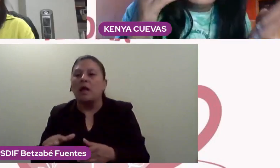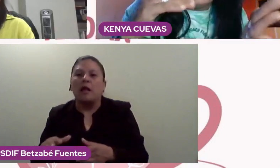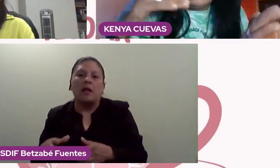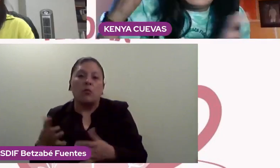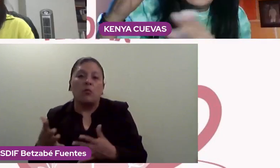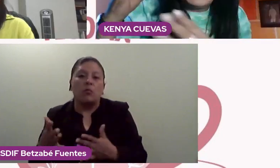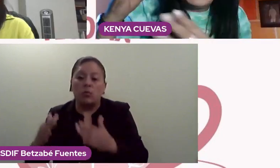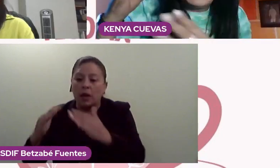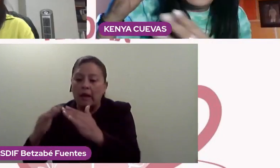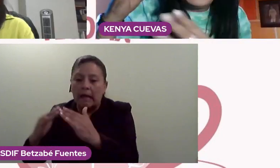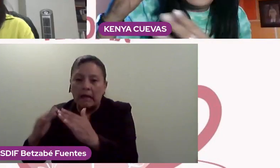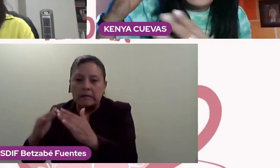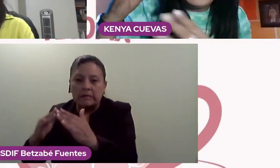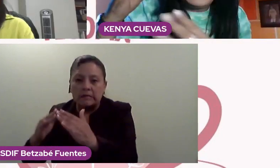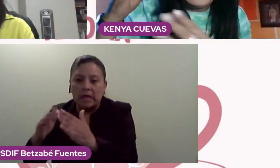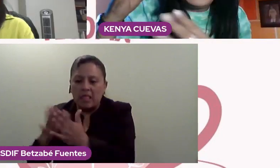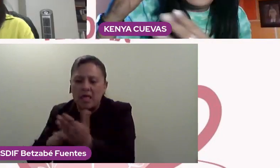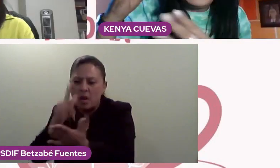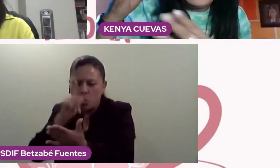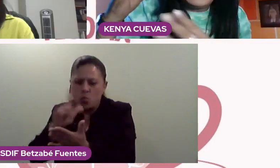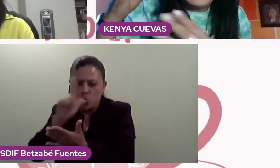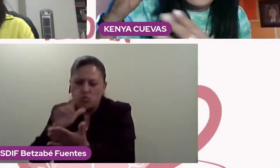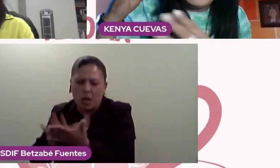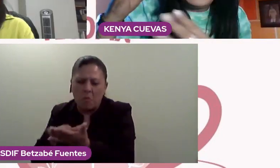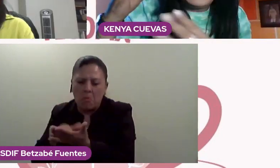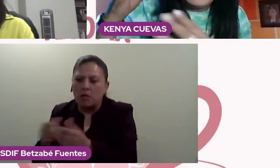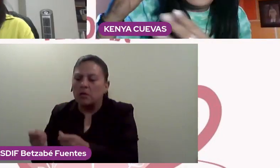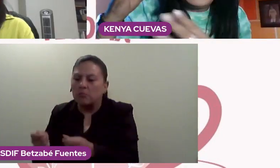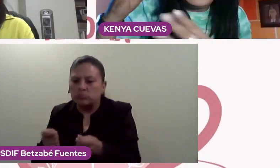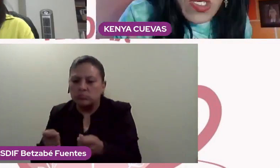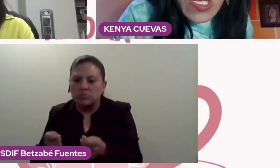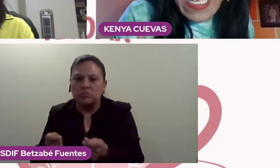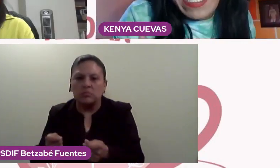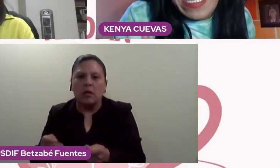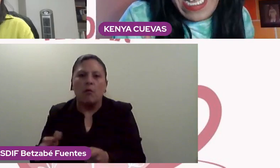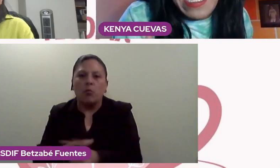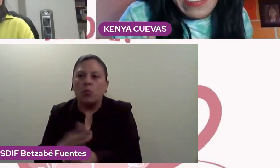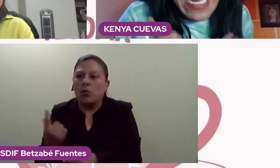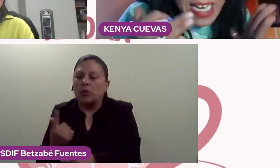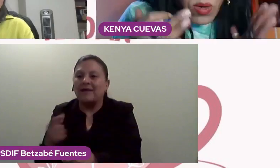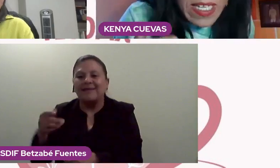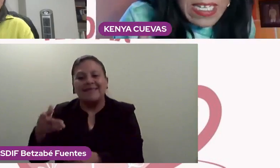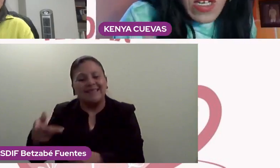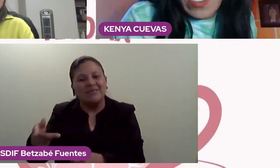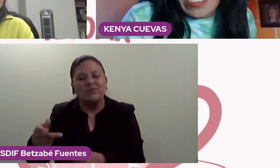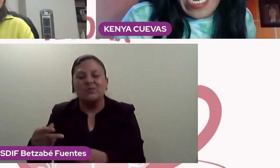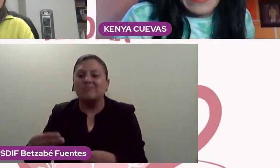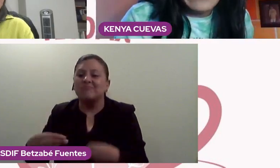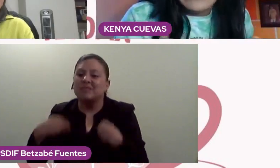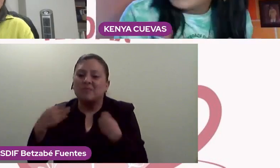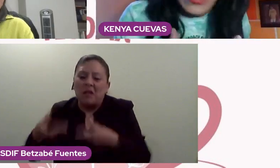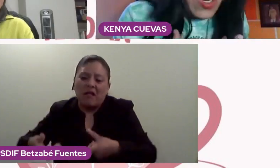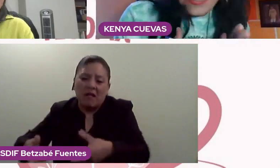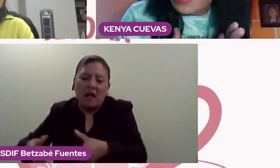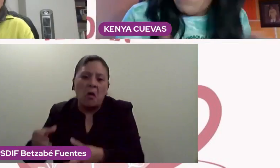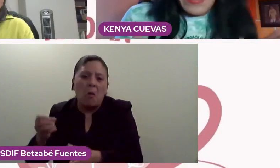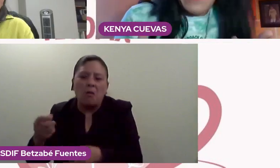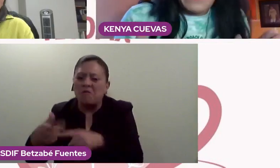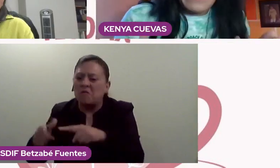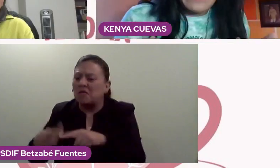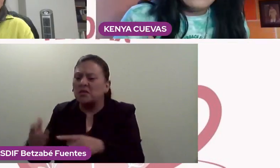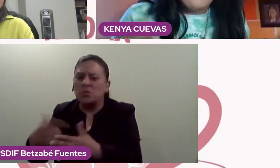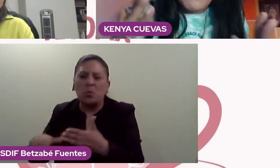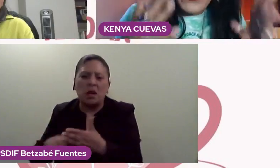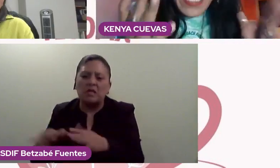¿no? El hecho de que con estos documentos podamos generar un cambio de identidad jurídico legal, que eso les cambia